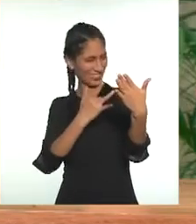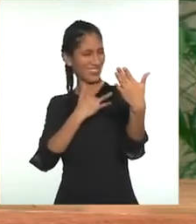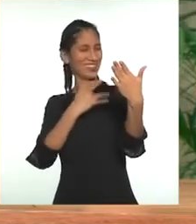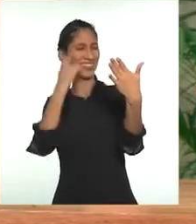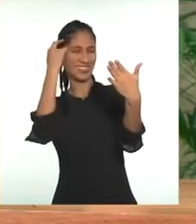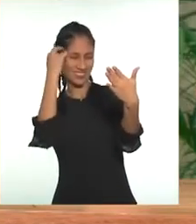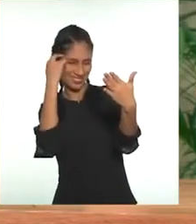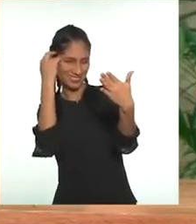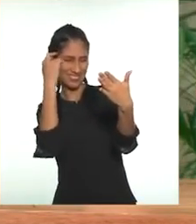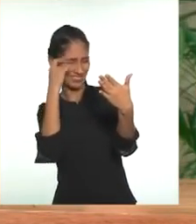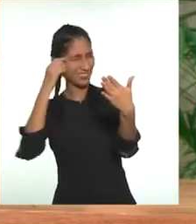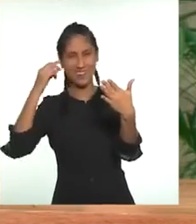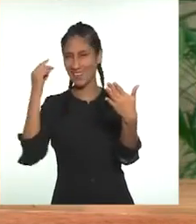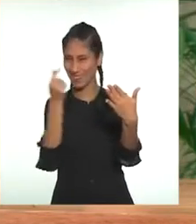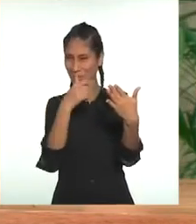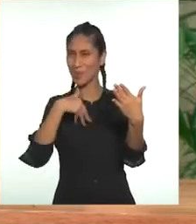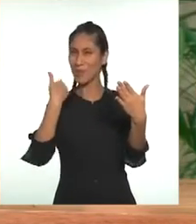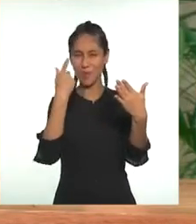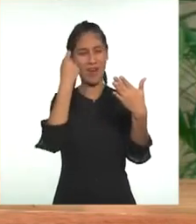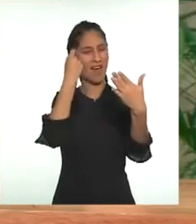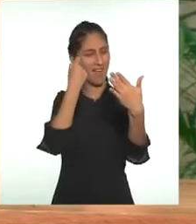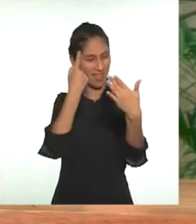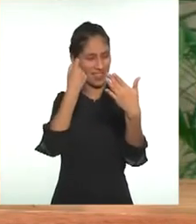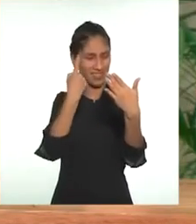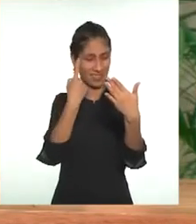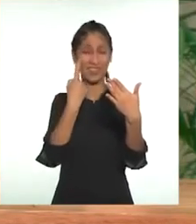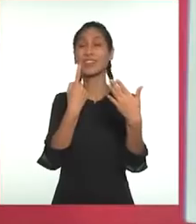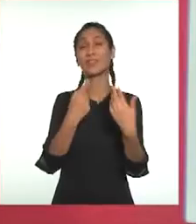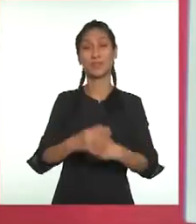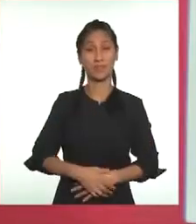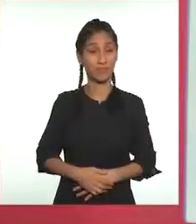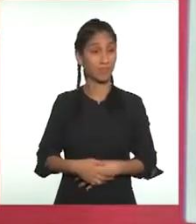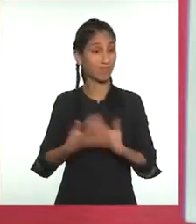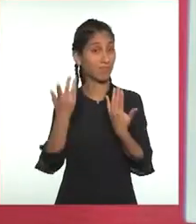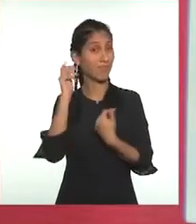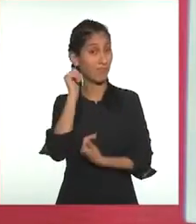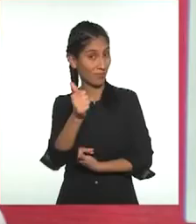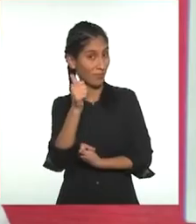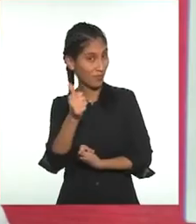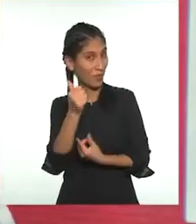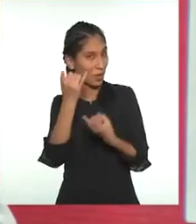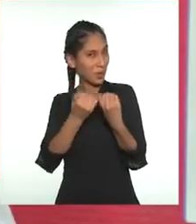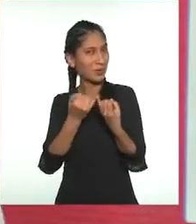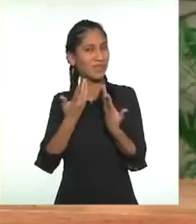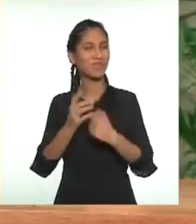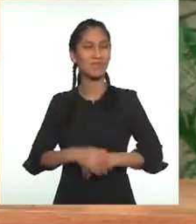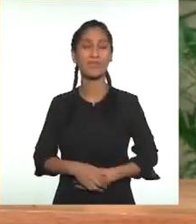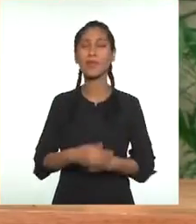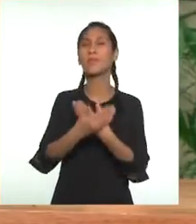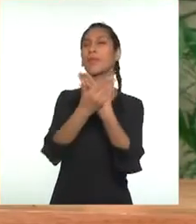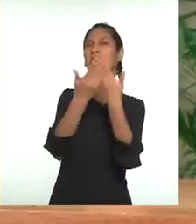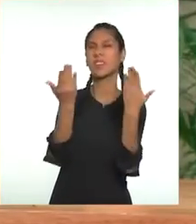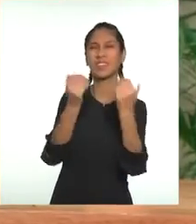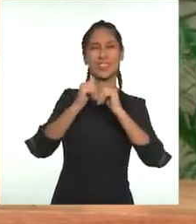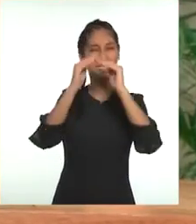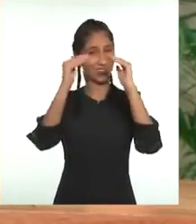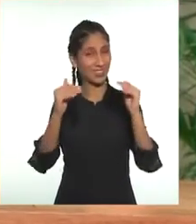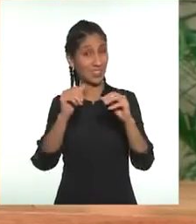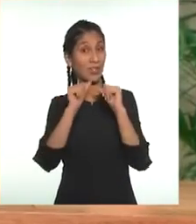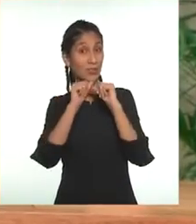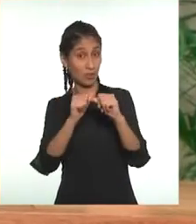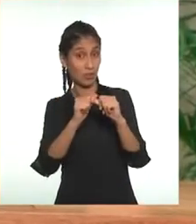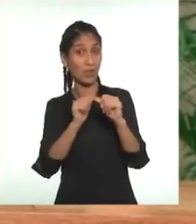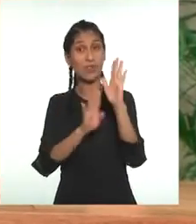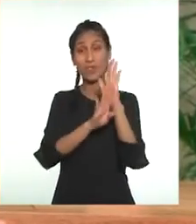emociones y pensamientos de manera rápida a través de los recursos de la narrativa visual. Gran conclusión, Mario. Para ustedes en casa,